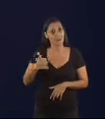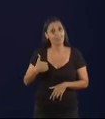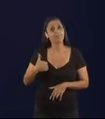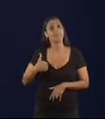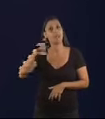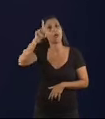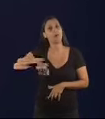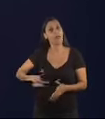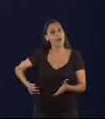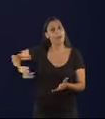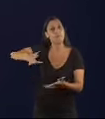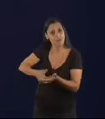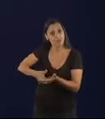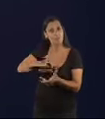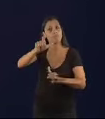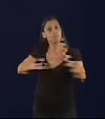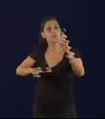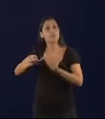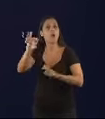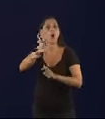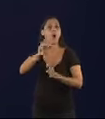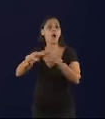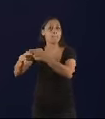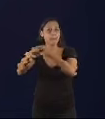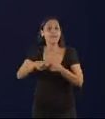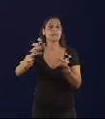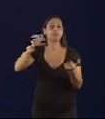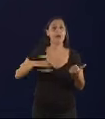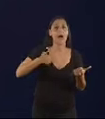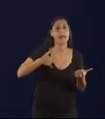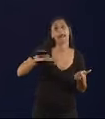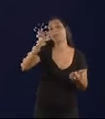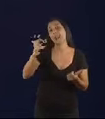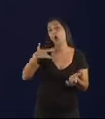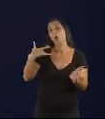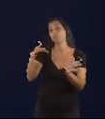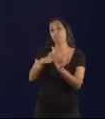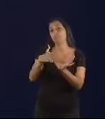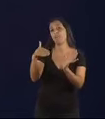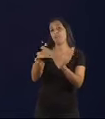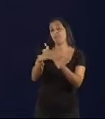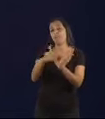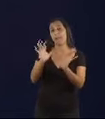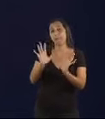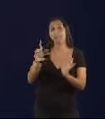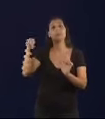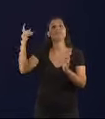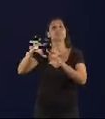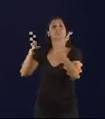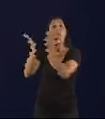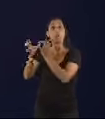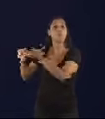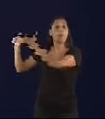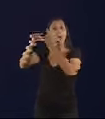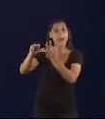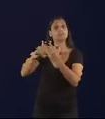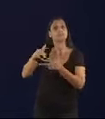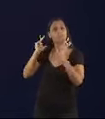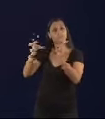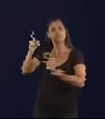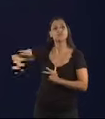a todos los inversores tanto nacionales como en este caso ocurre como también extranjeros les decimos que tienen las